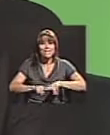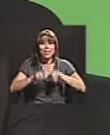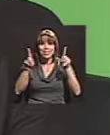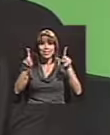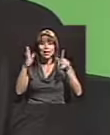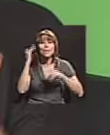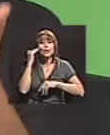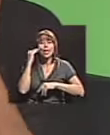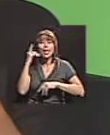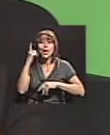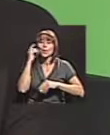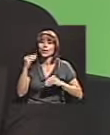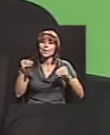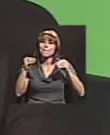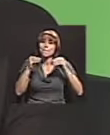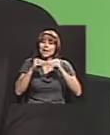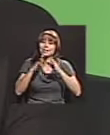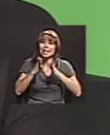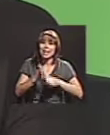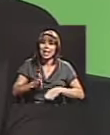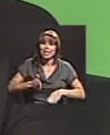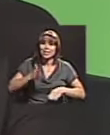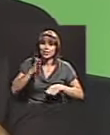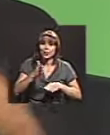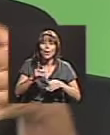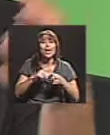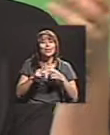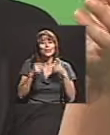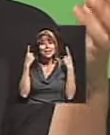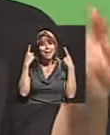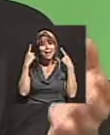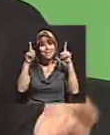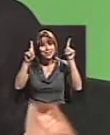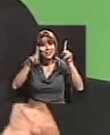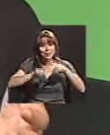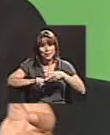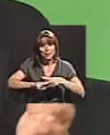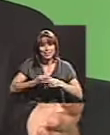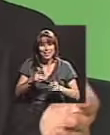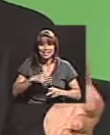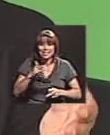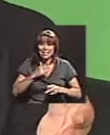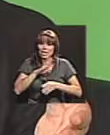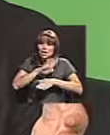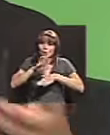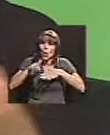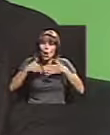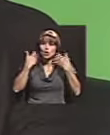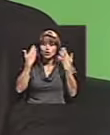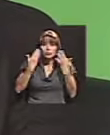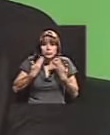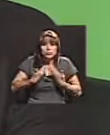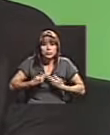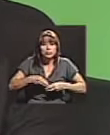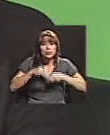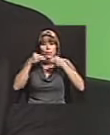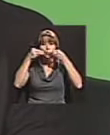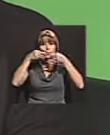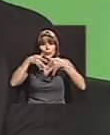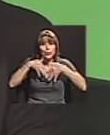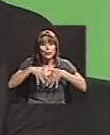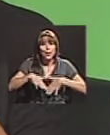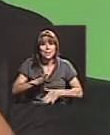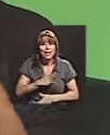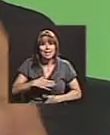lento Entonces al fin usted va a empezar a sentir todo los espacios por donde fluye el placer pero si nosotros no